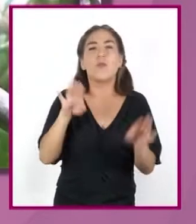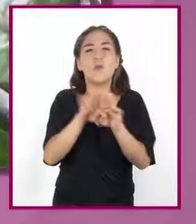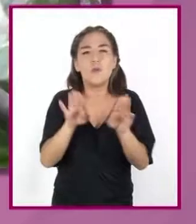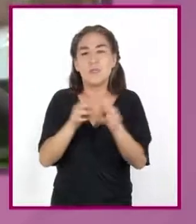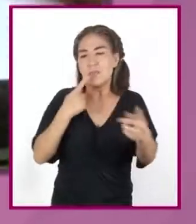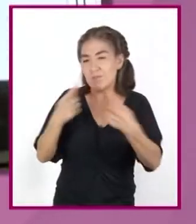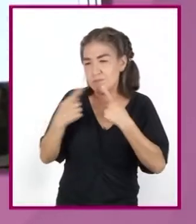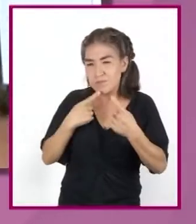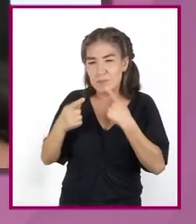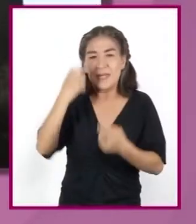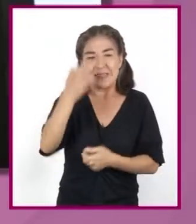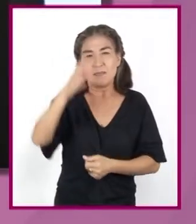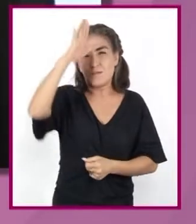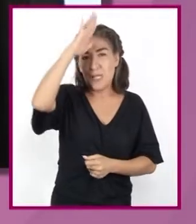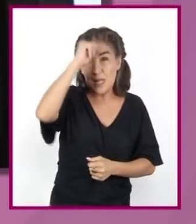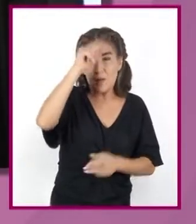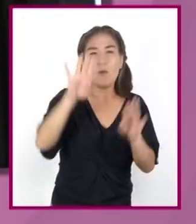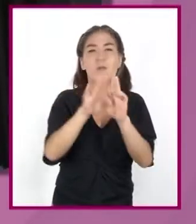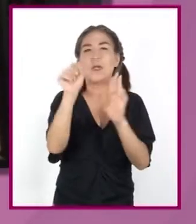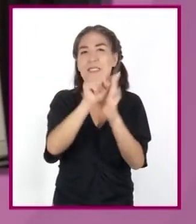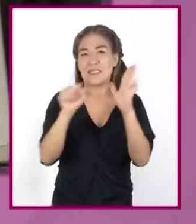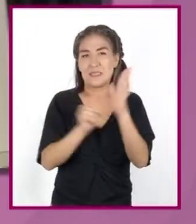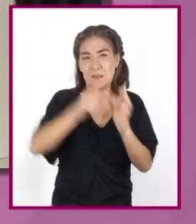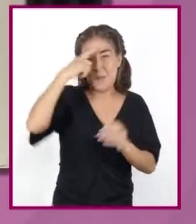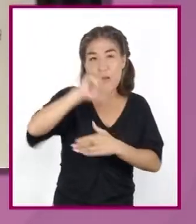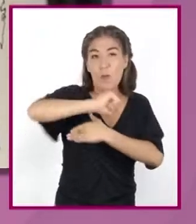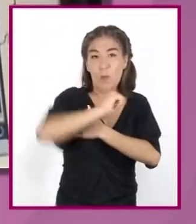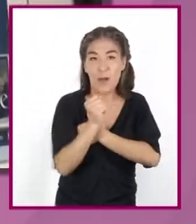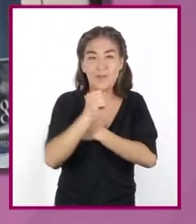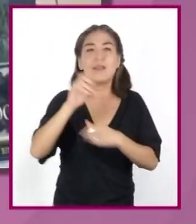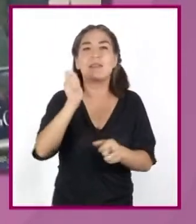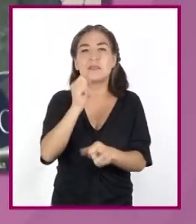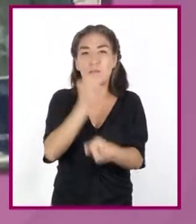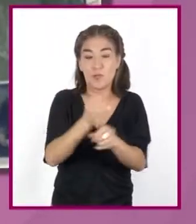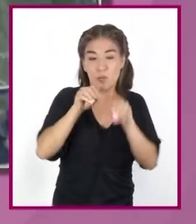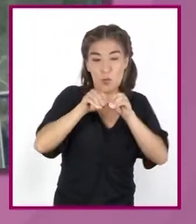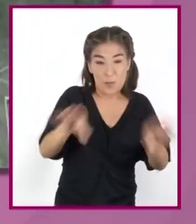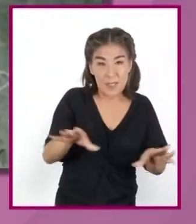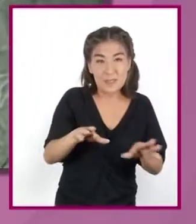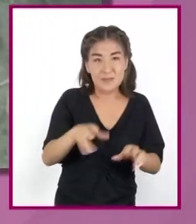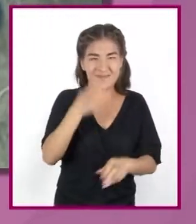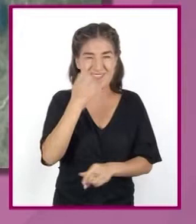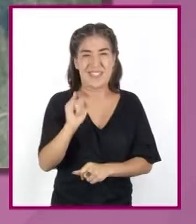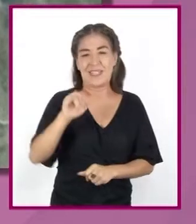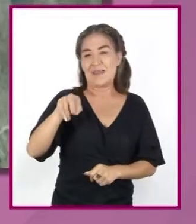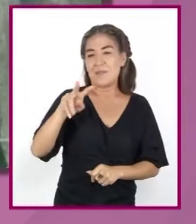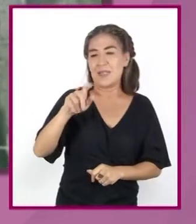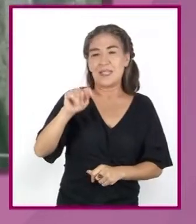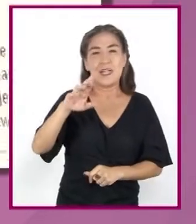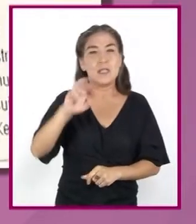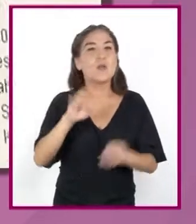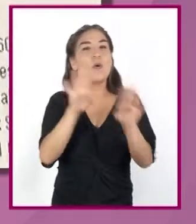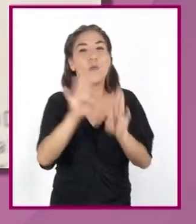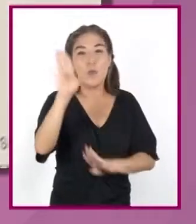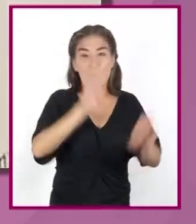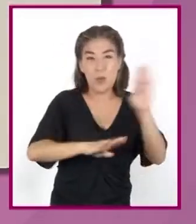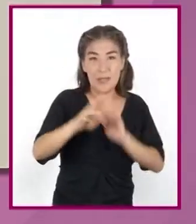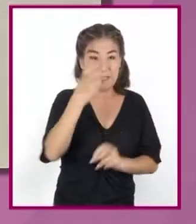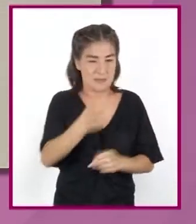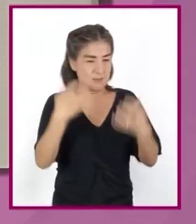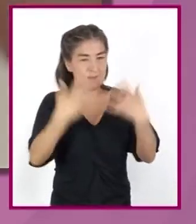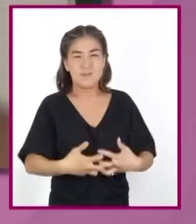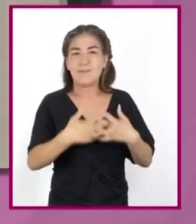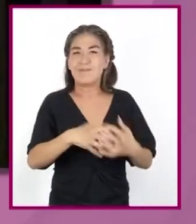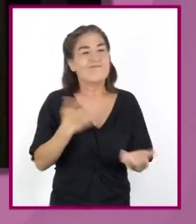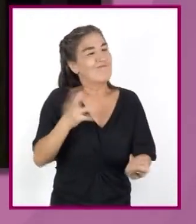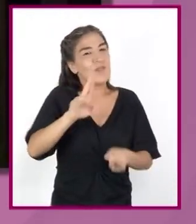crear este sistema que tiene, entre otras cosas, bases de datos de estos inventarios biológicos, pues es un proceso que es